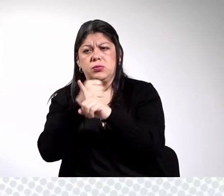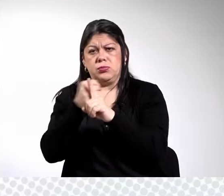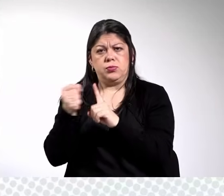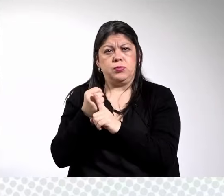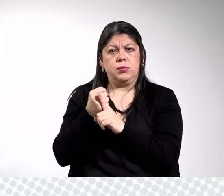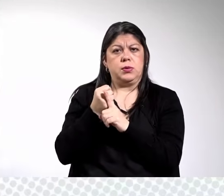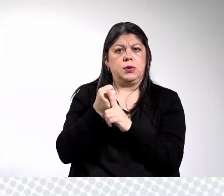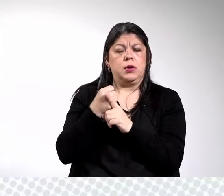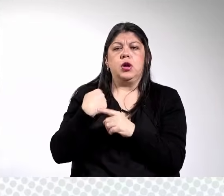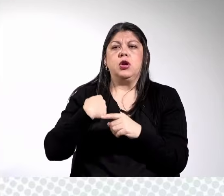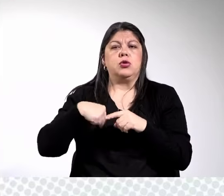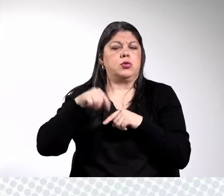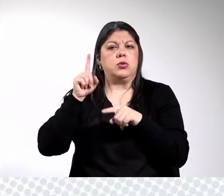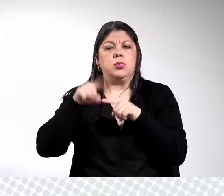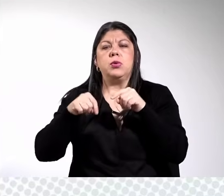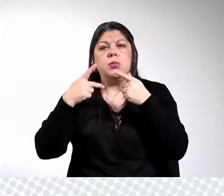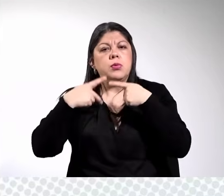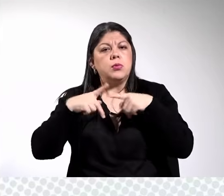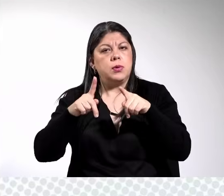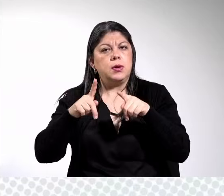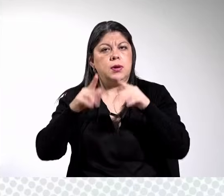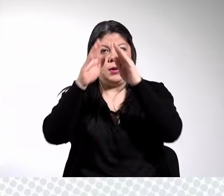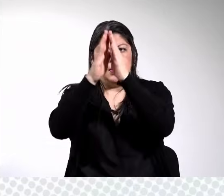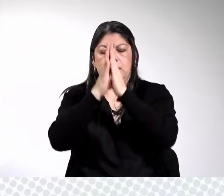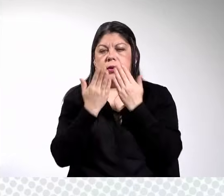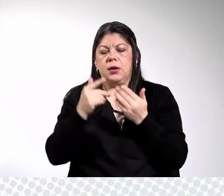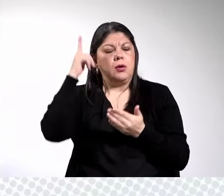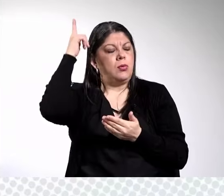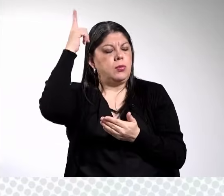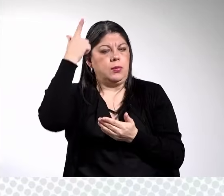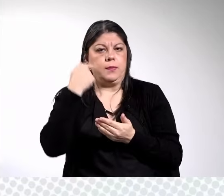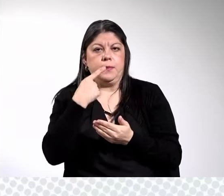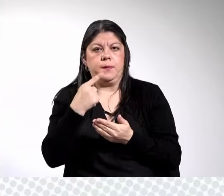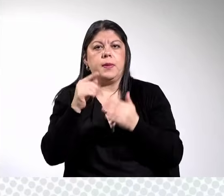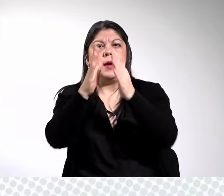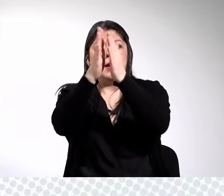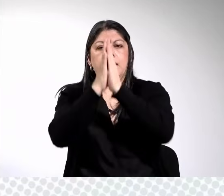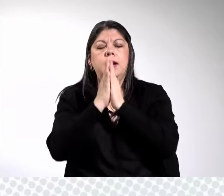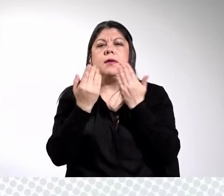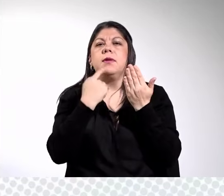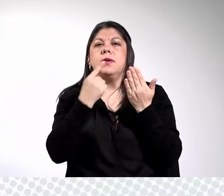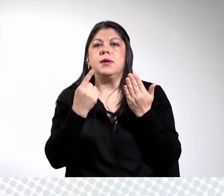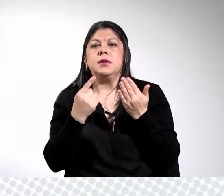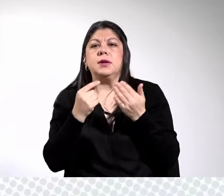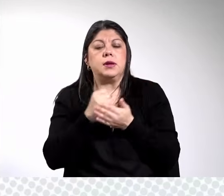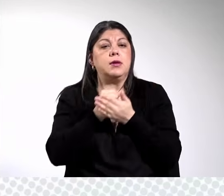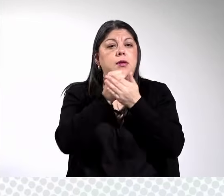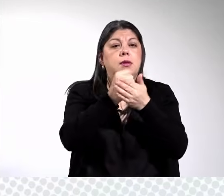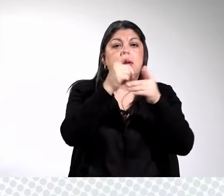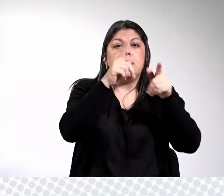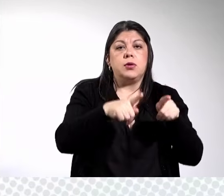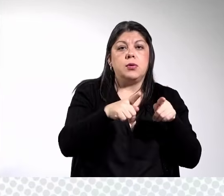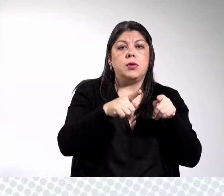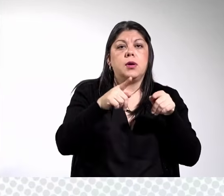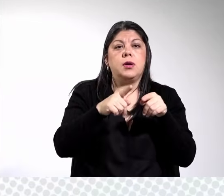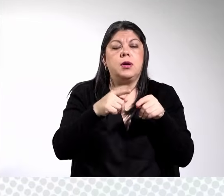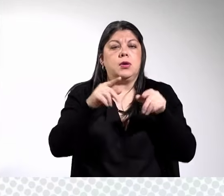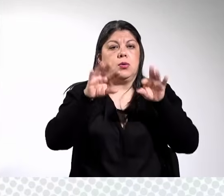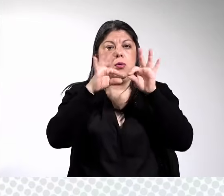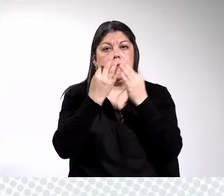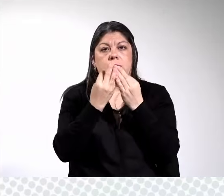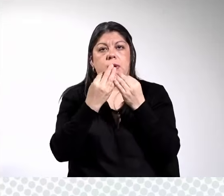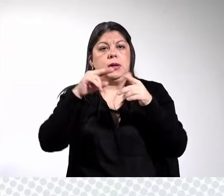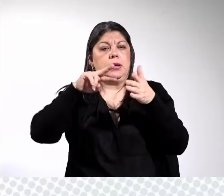porque tampoco podemos, ni bíblicamente es lógico. La misma Biblia dice que quien no ayuda a su propia familia ya